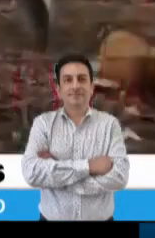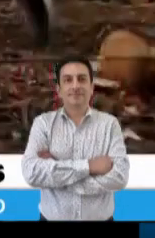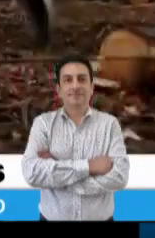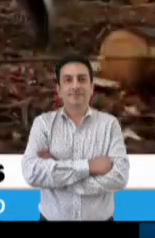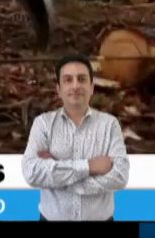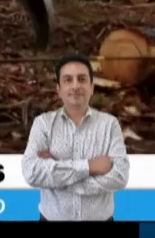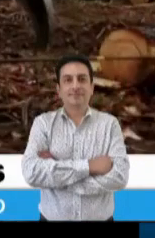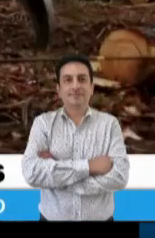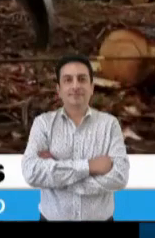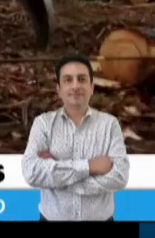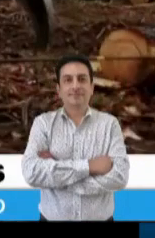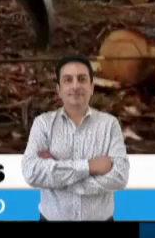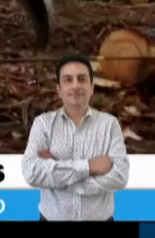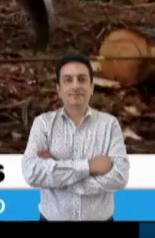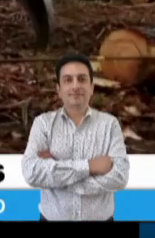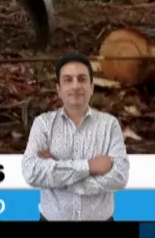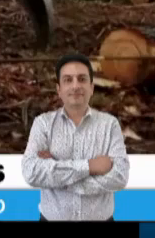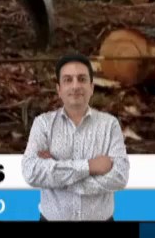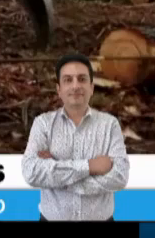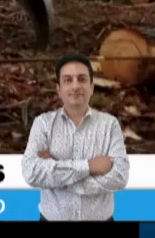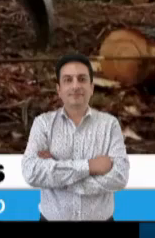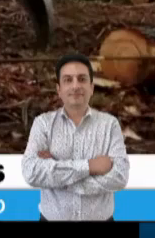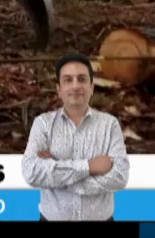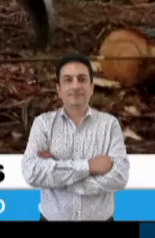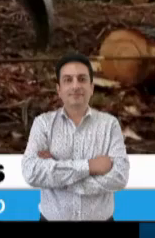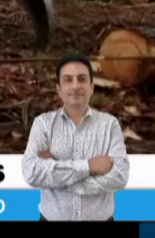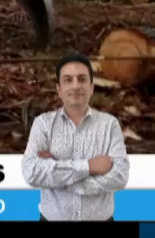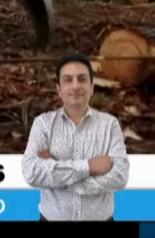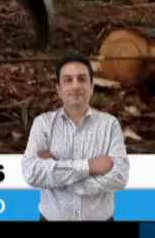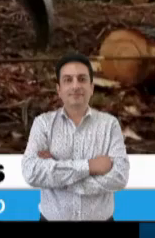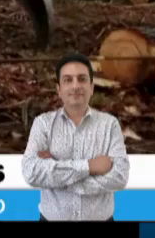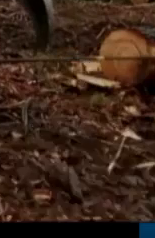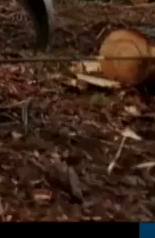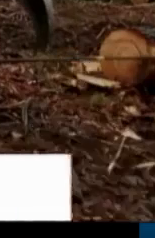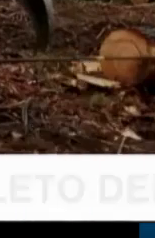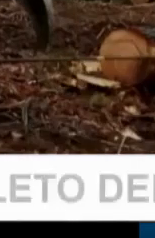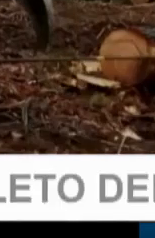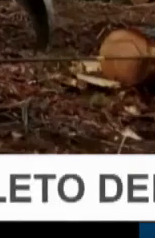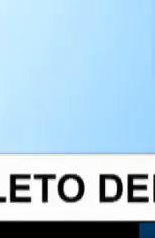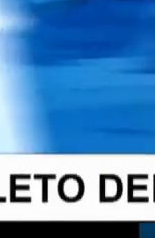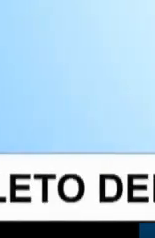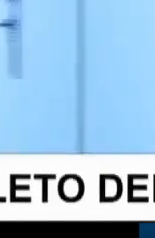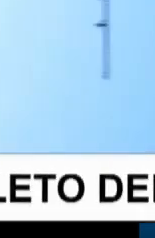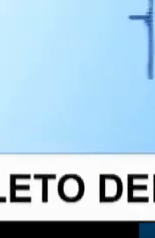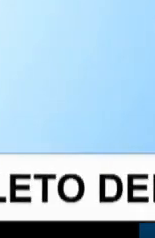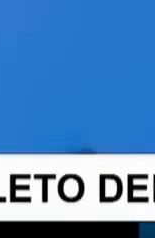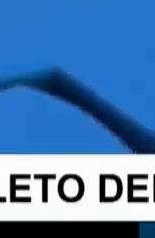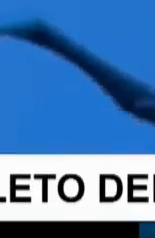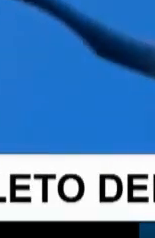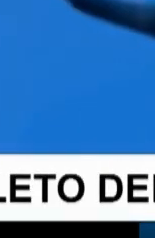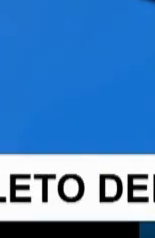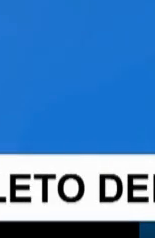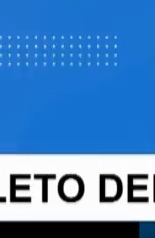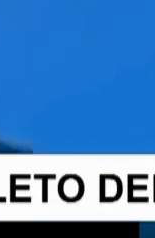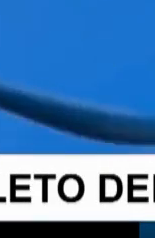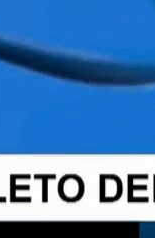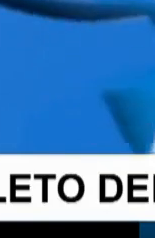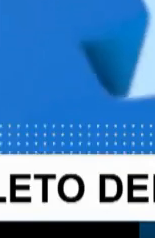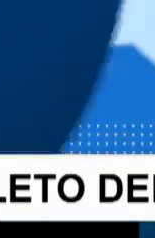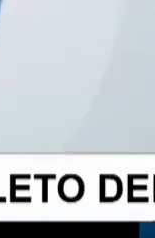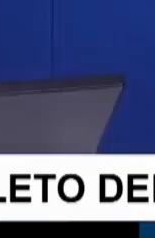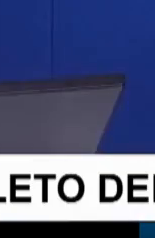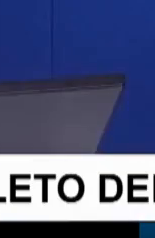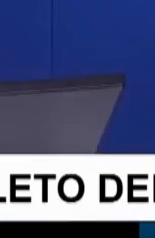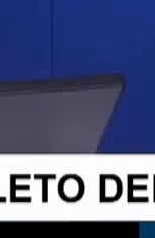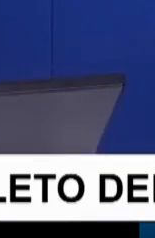Forestal Cima. Bio Bio, la radio. Faltan 2 minutos para las 8 de la mañana. Todo el material de seguridad está